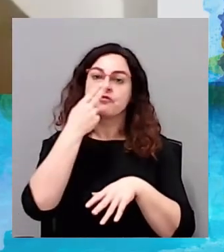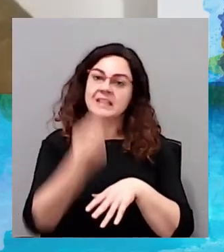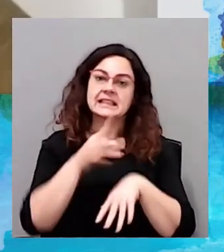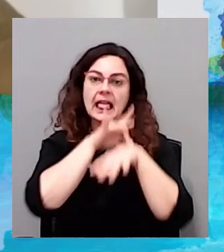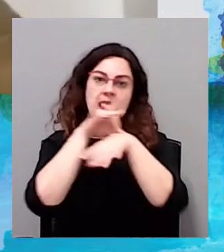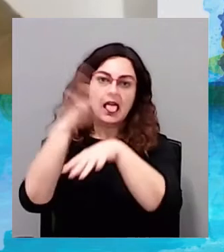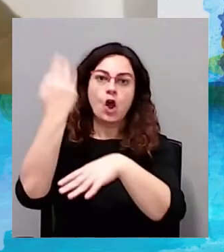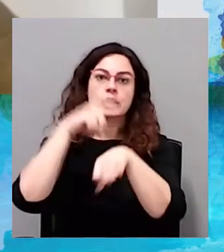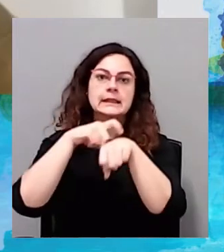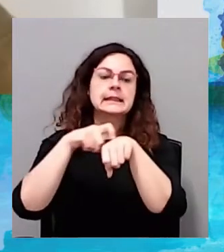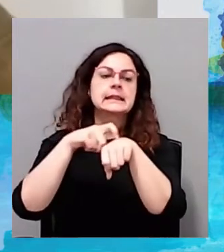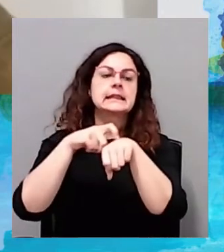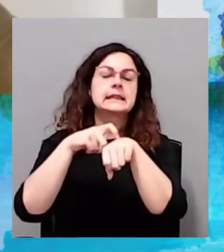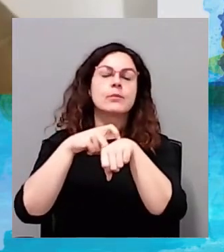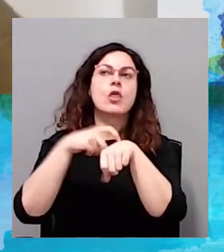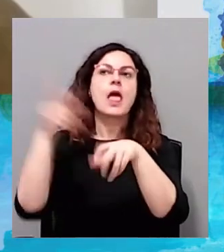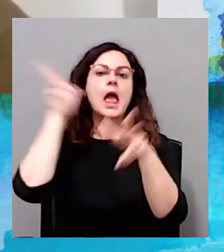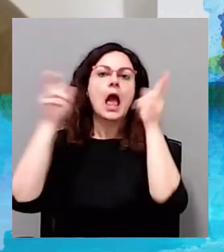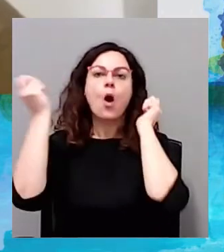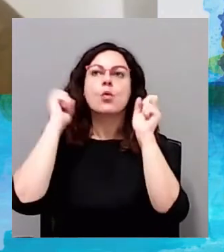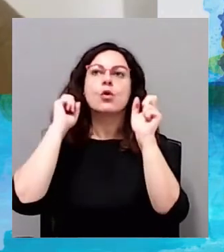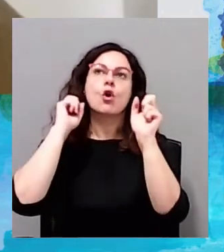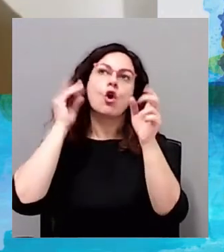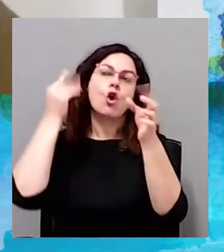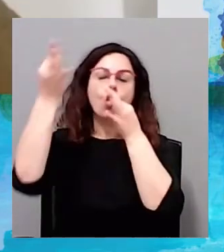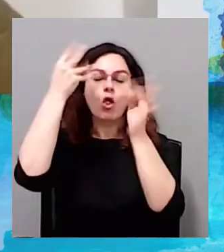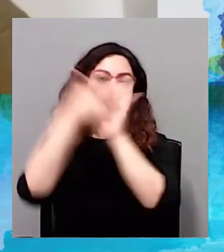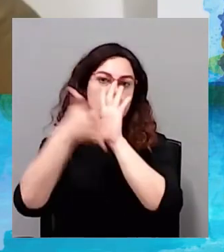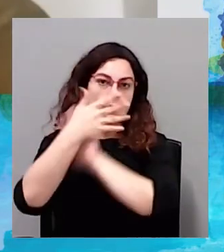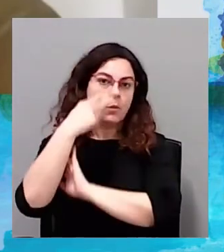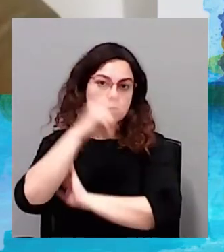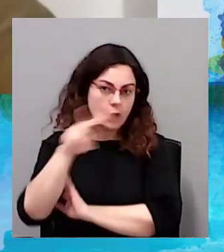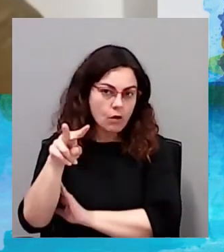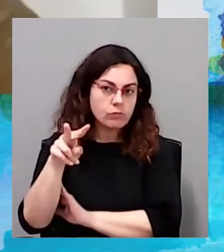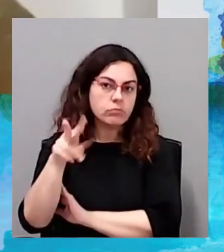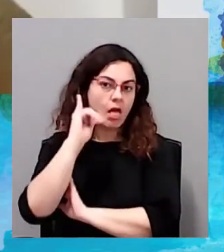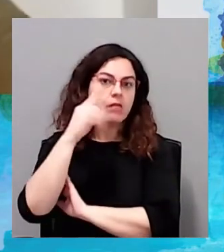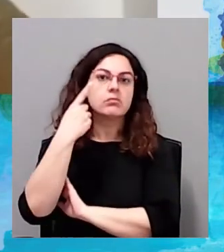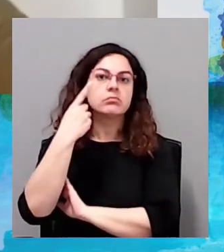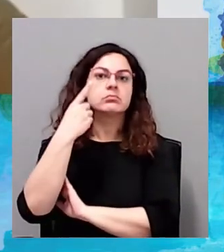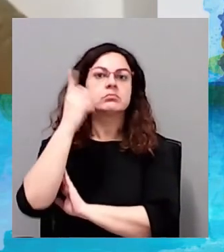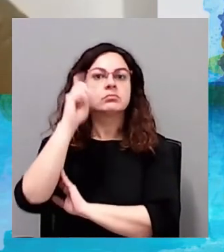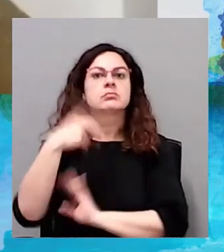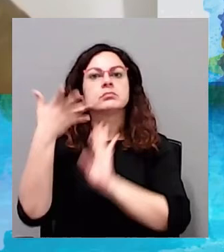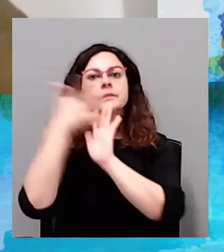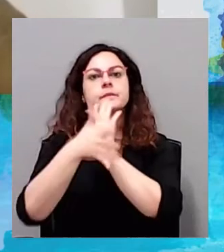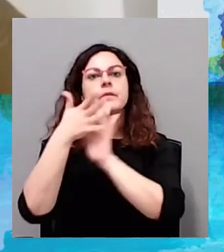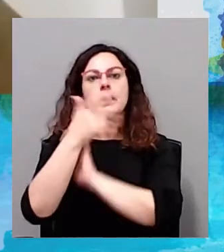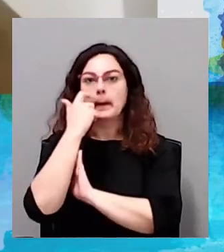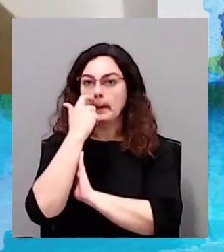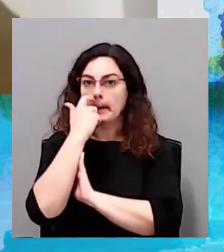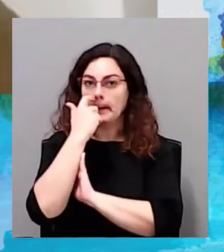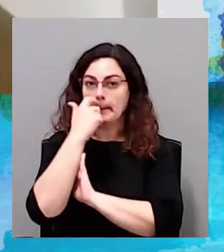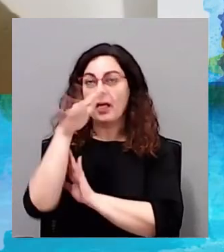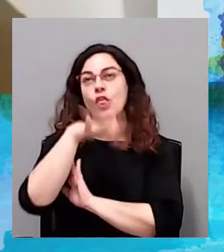de audiodescripción que podemos encontrar en un museo, vamos a hablar también de la parte pues que quizás no es tan interesante,